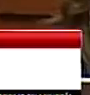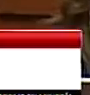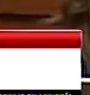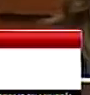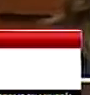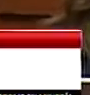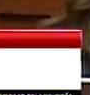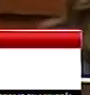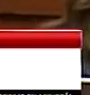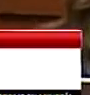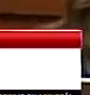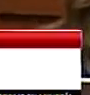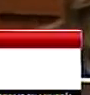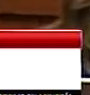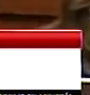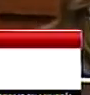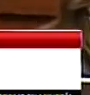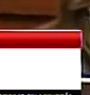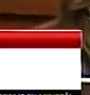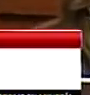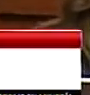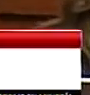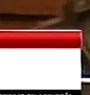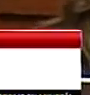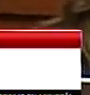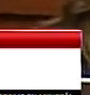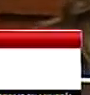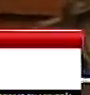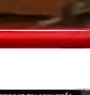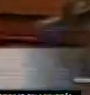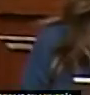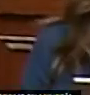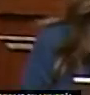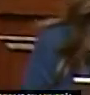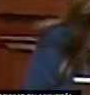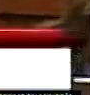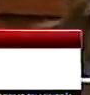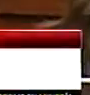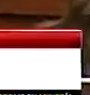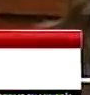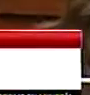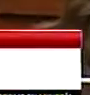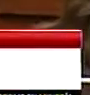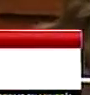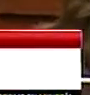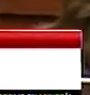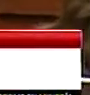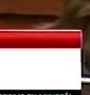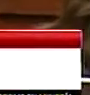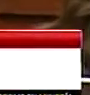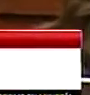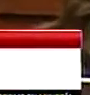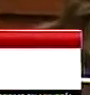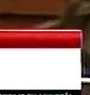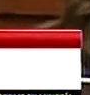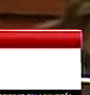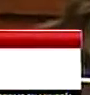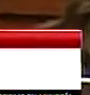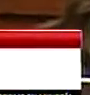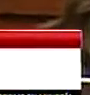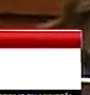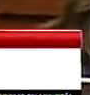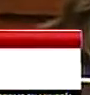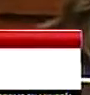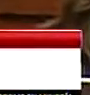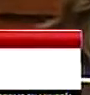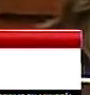población, presidente, pide cambios urgentes. Por eso nos están pidiendo una reforma en la Constitución y las encuestas lo están